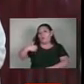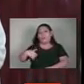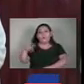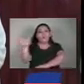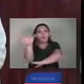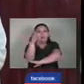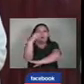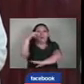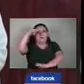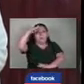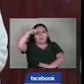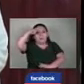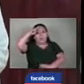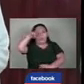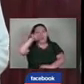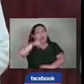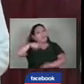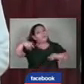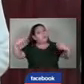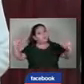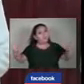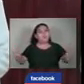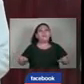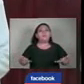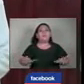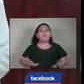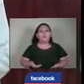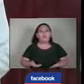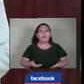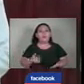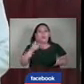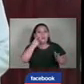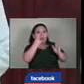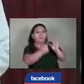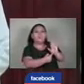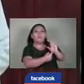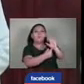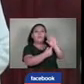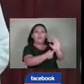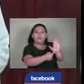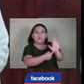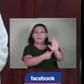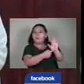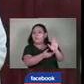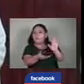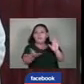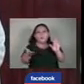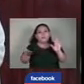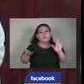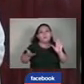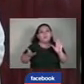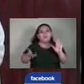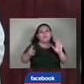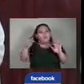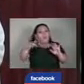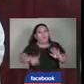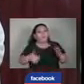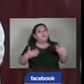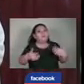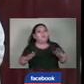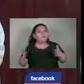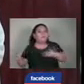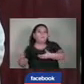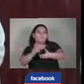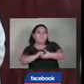México sea anfitriona de la primera muestra de arte Fusión Cultural, que une a través